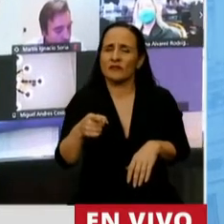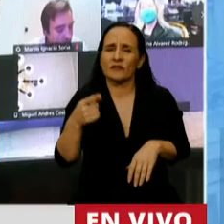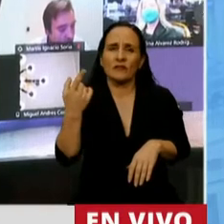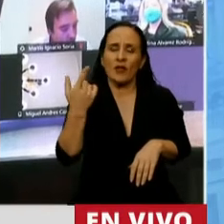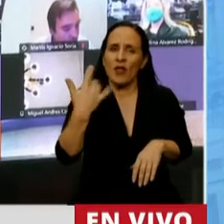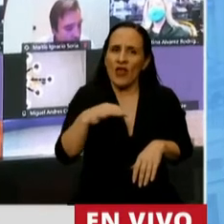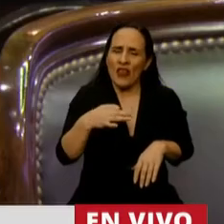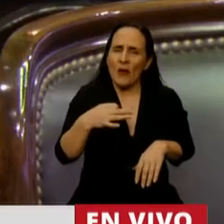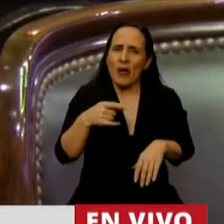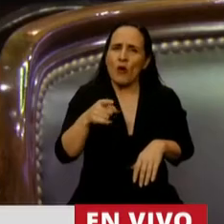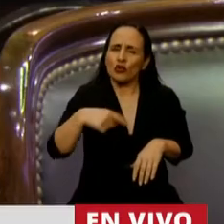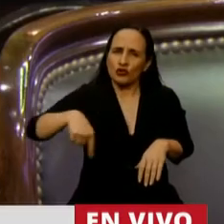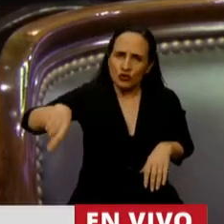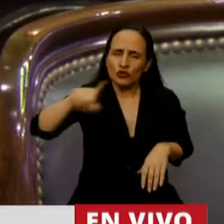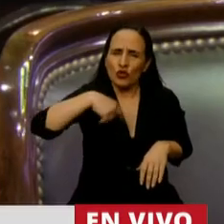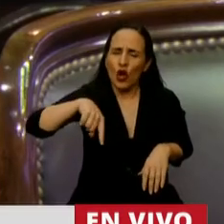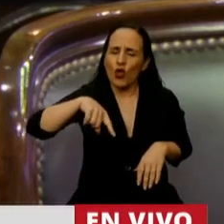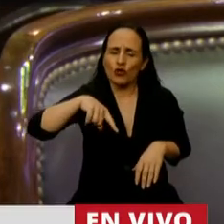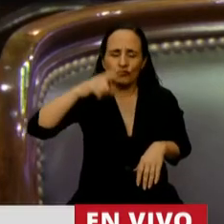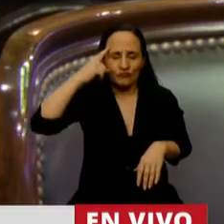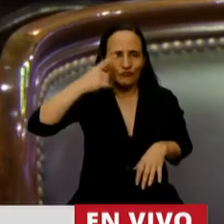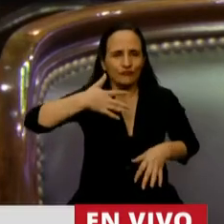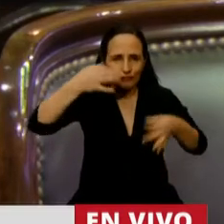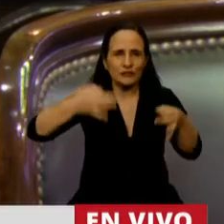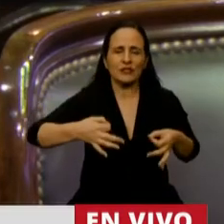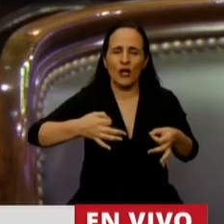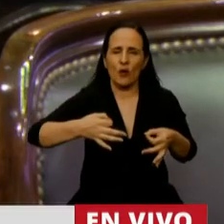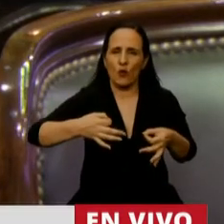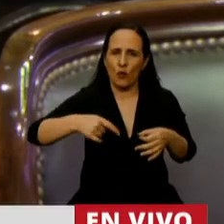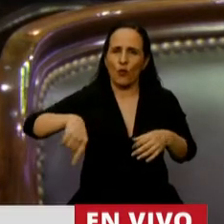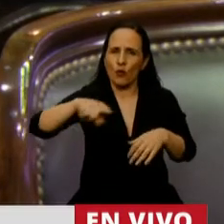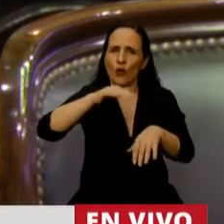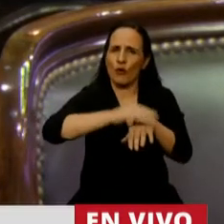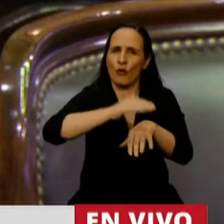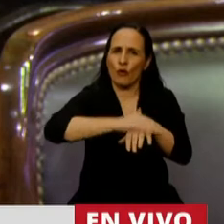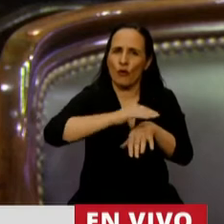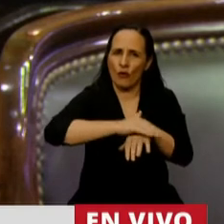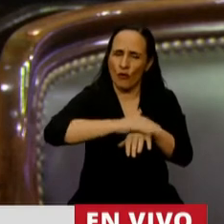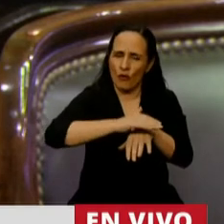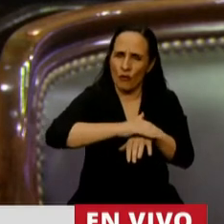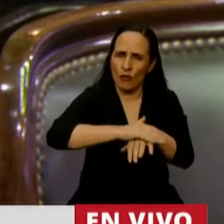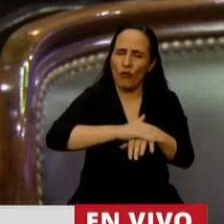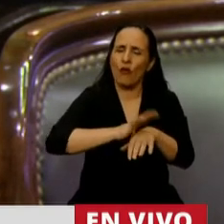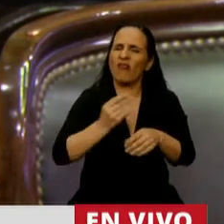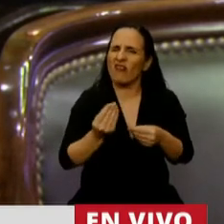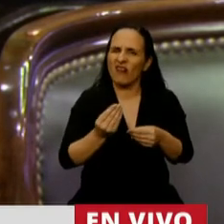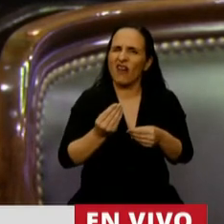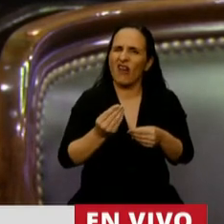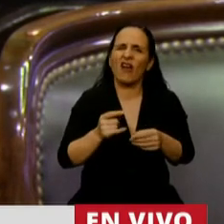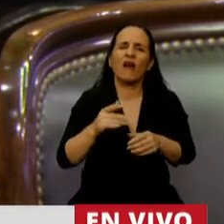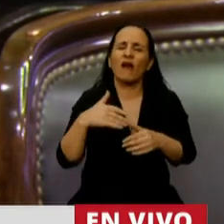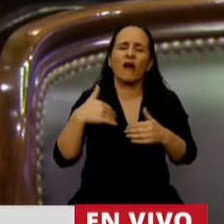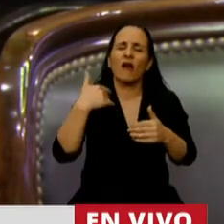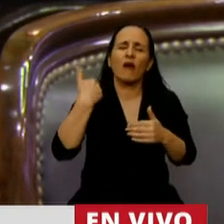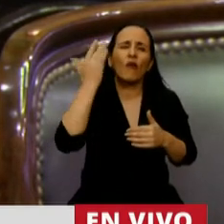con la convicción de que debemos asumir el compromiso de construir un proyecto de país